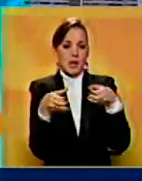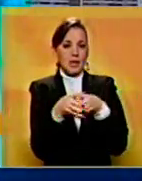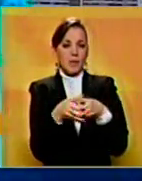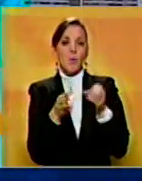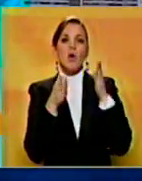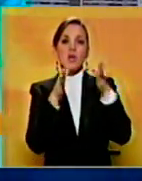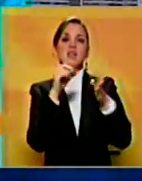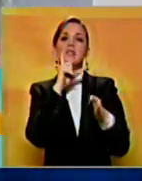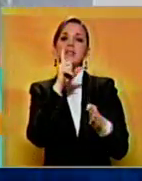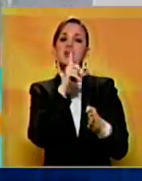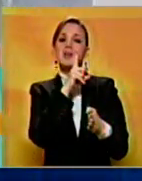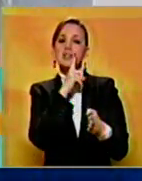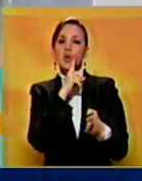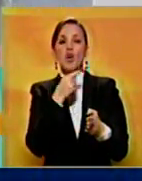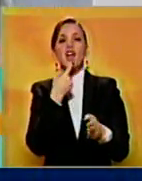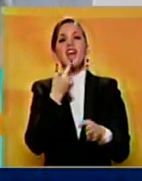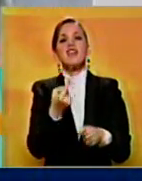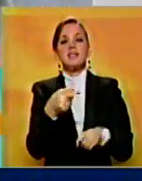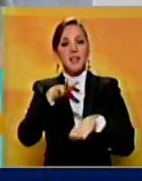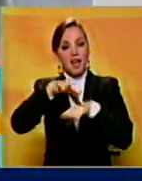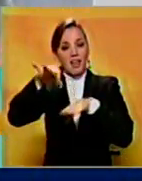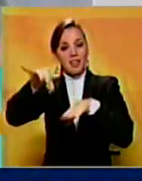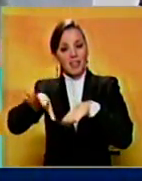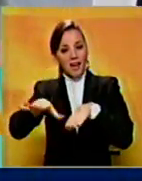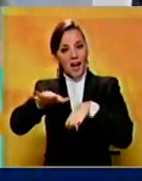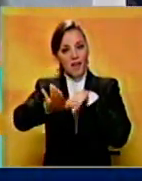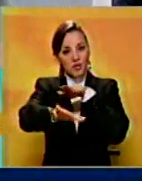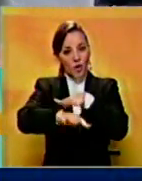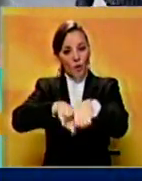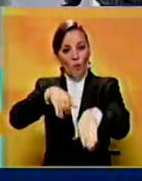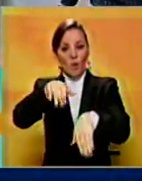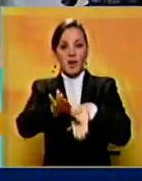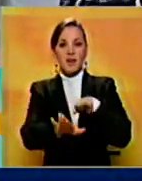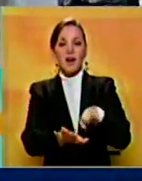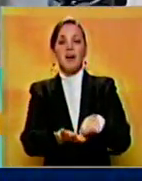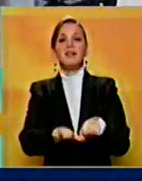galardón Dejando Huellas por la iniciativa